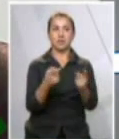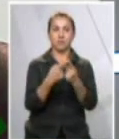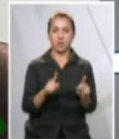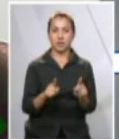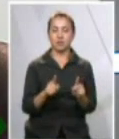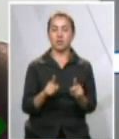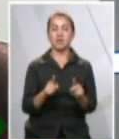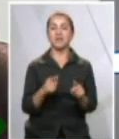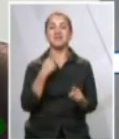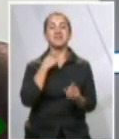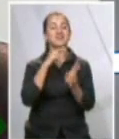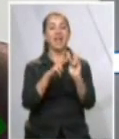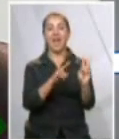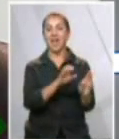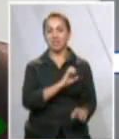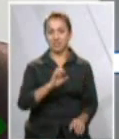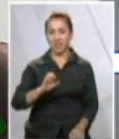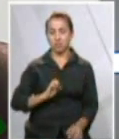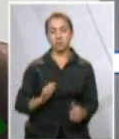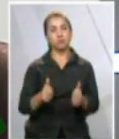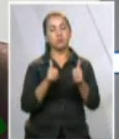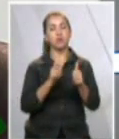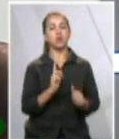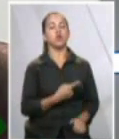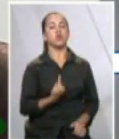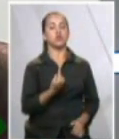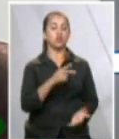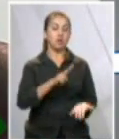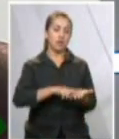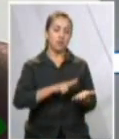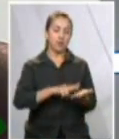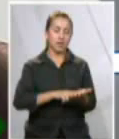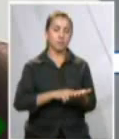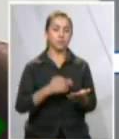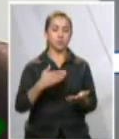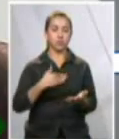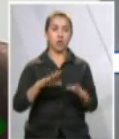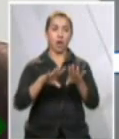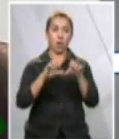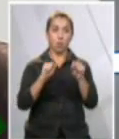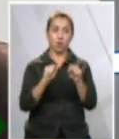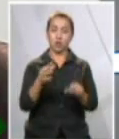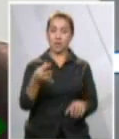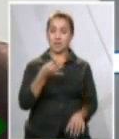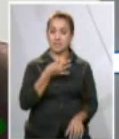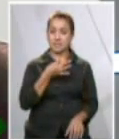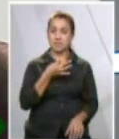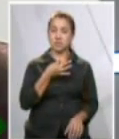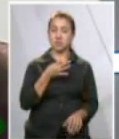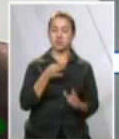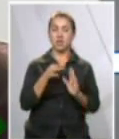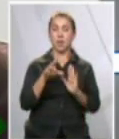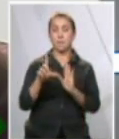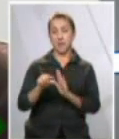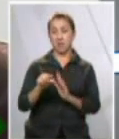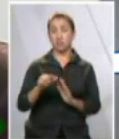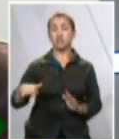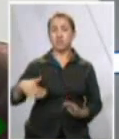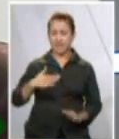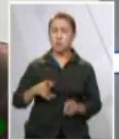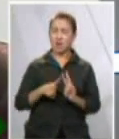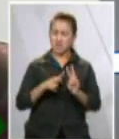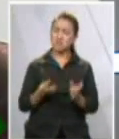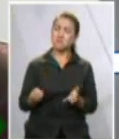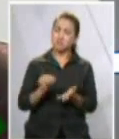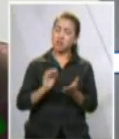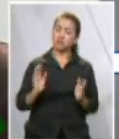qué fondos? ¿Qué hace el Estado? Bueno, nosotros la verdad es que yo comparto lo que decían, que estamos haciendo menos de lo que quisiéramos.